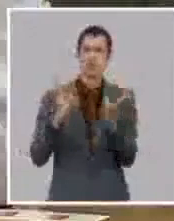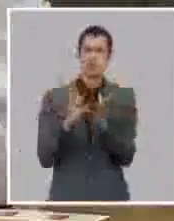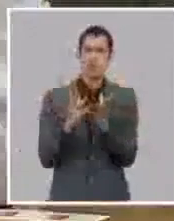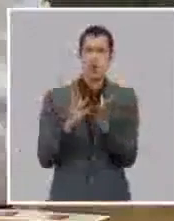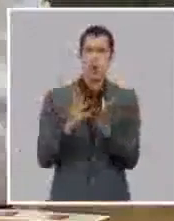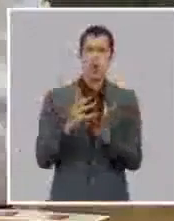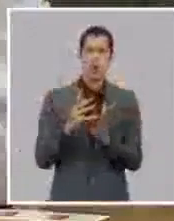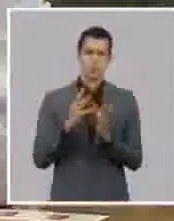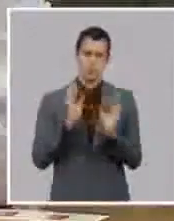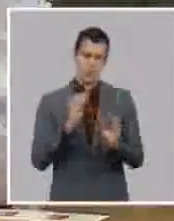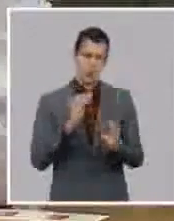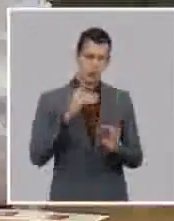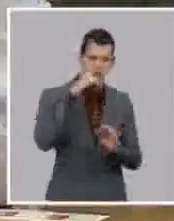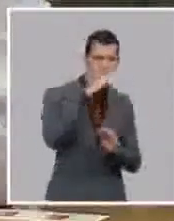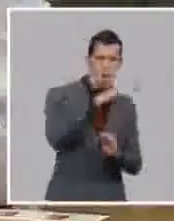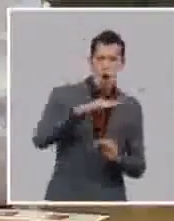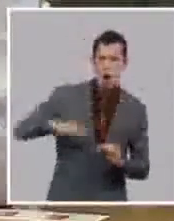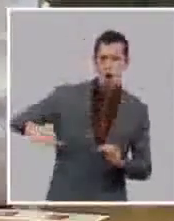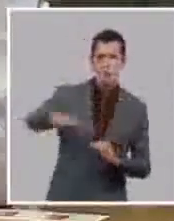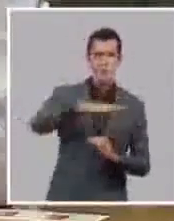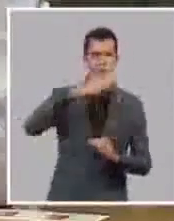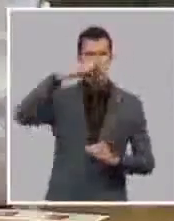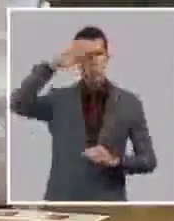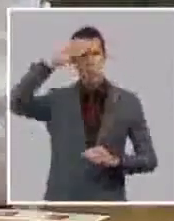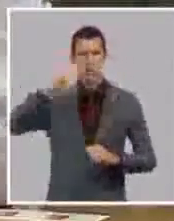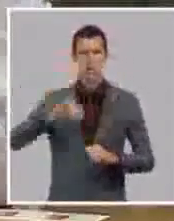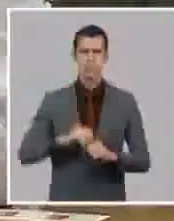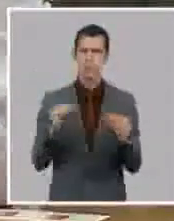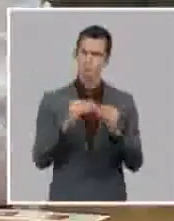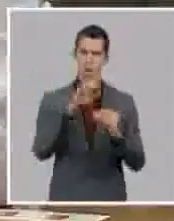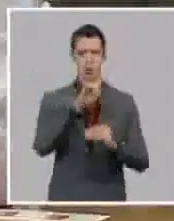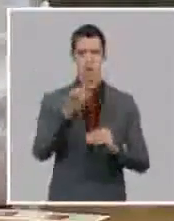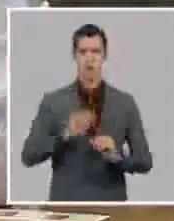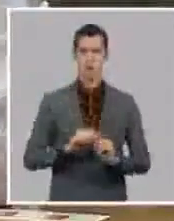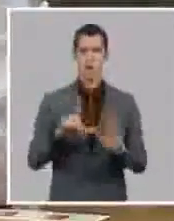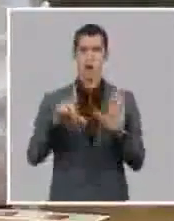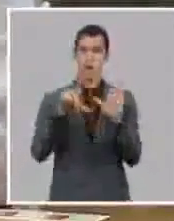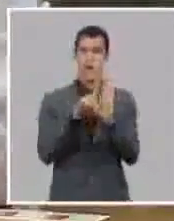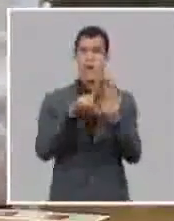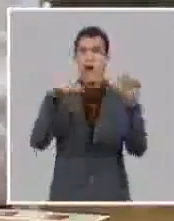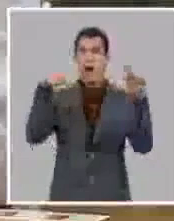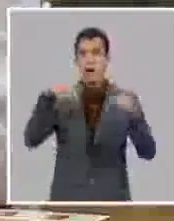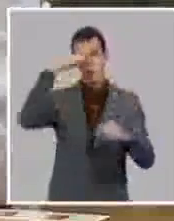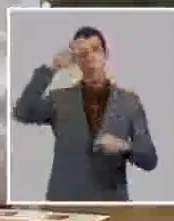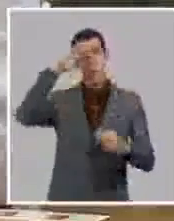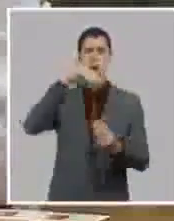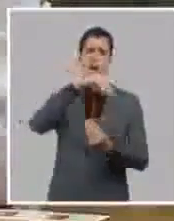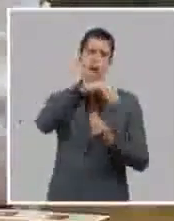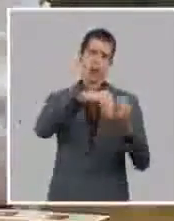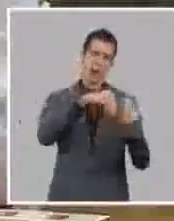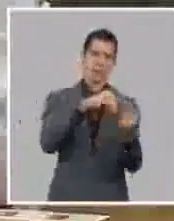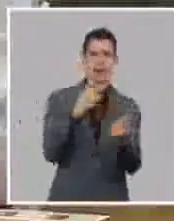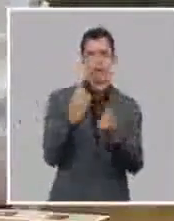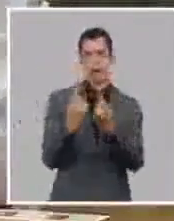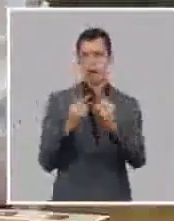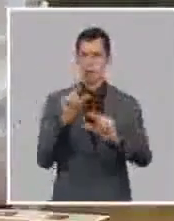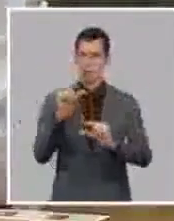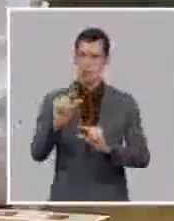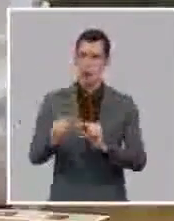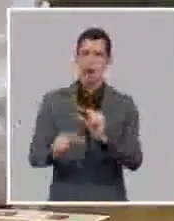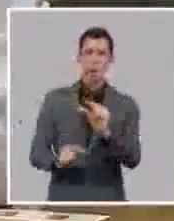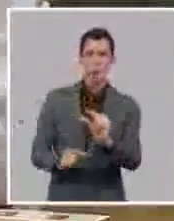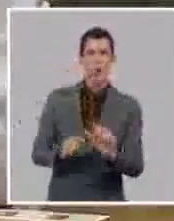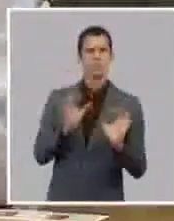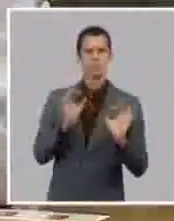las garantías procesales establecidas en nuestro ordenamiento jurídico. Y no habrá abuso, habrá la aplicación de las leyes en su